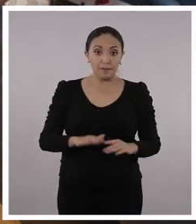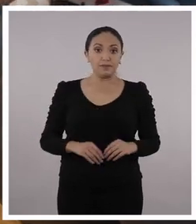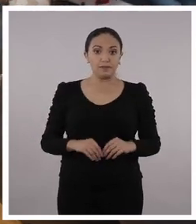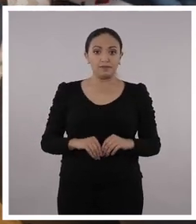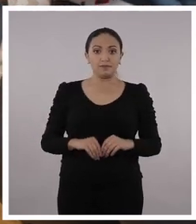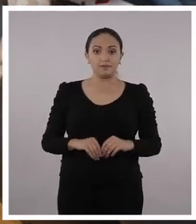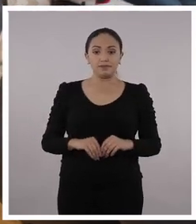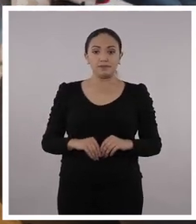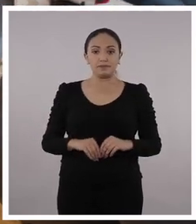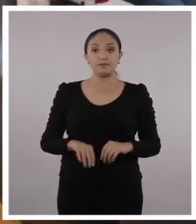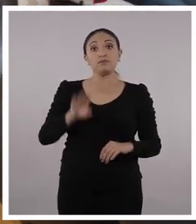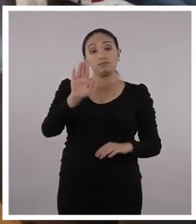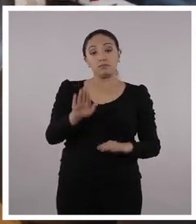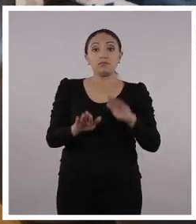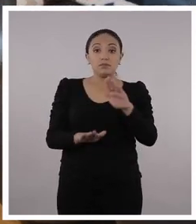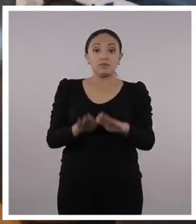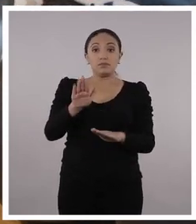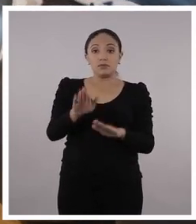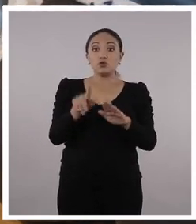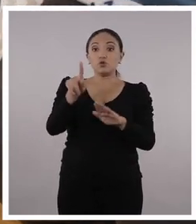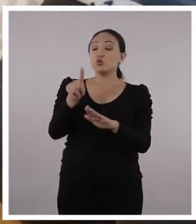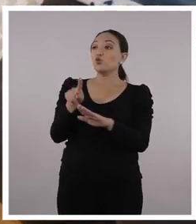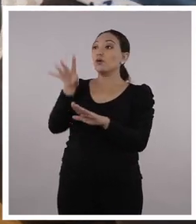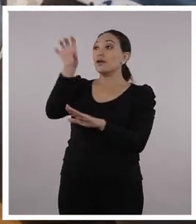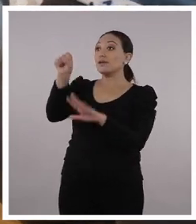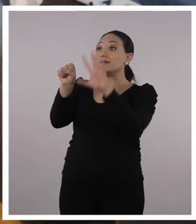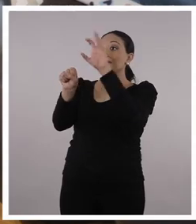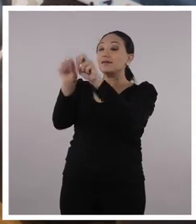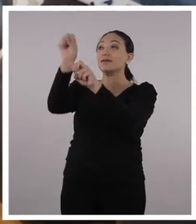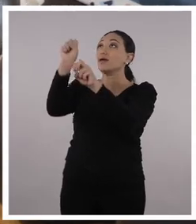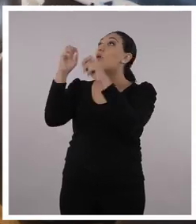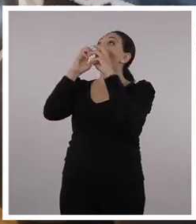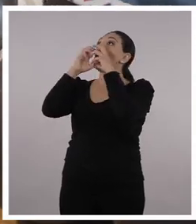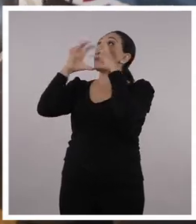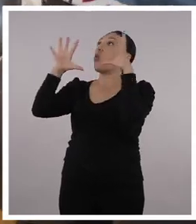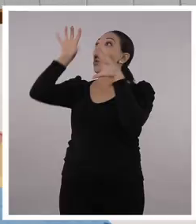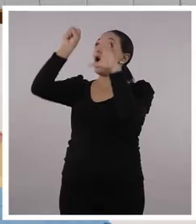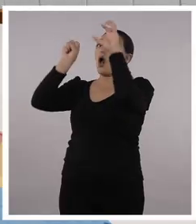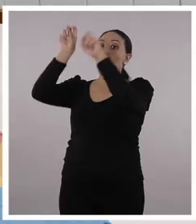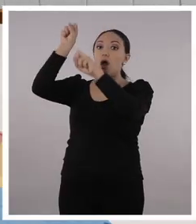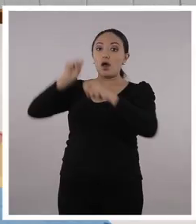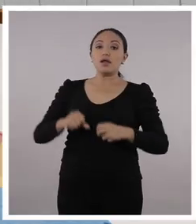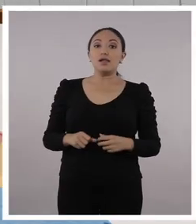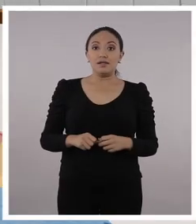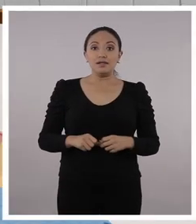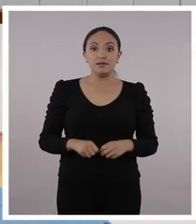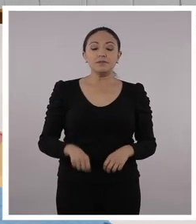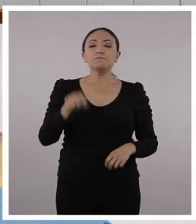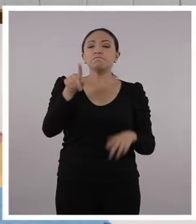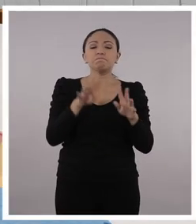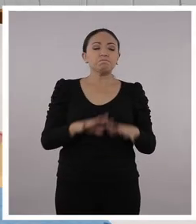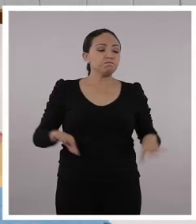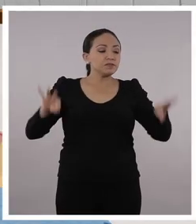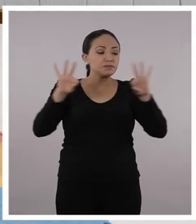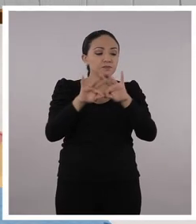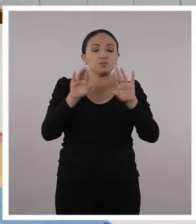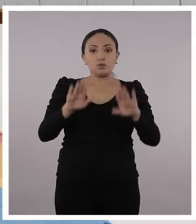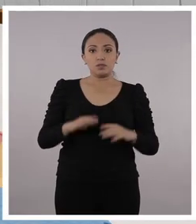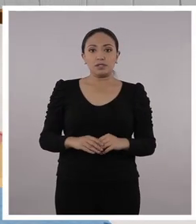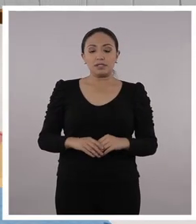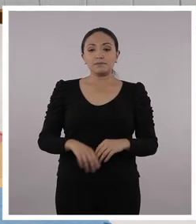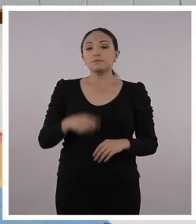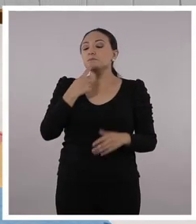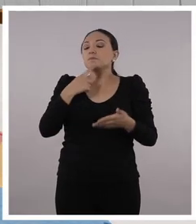lateral. Y así van a tratar de alcanzar el globito o las cintas. Aquí también es importante una cosa.